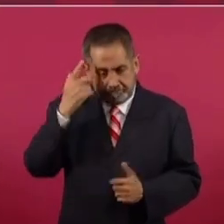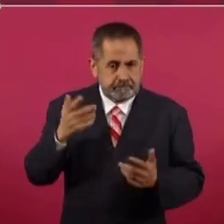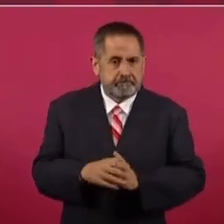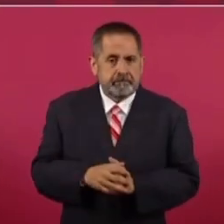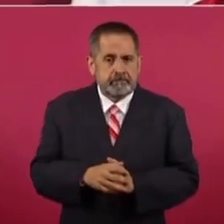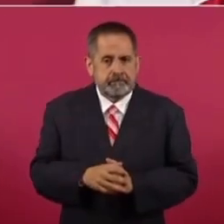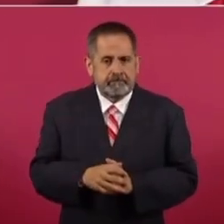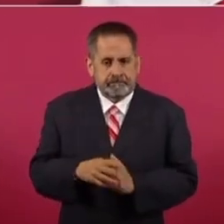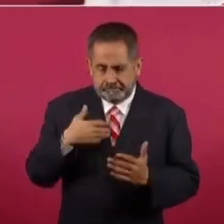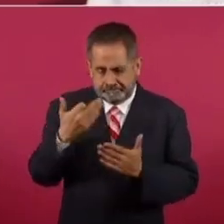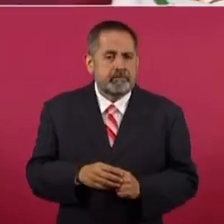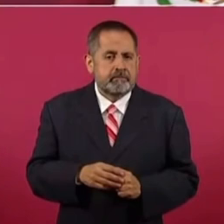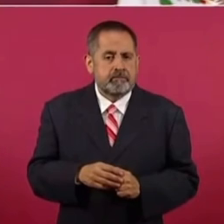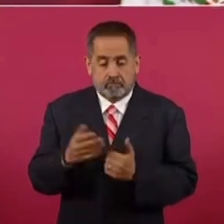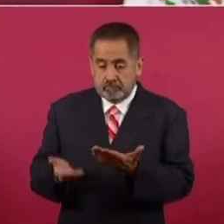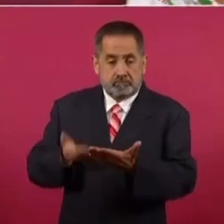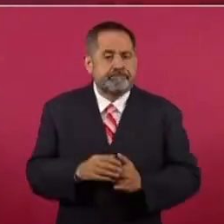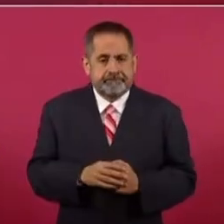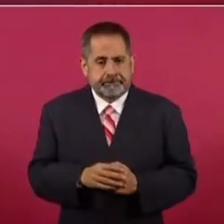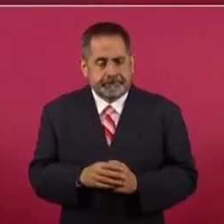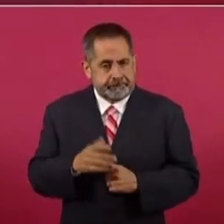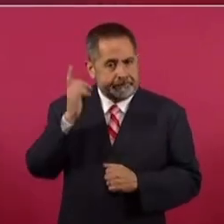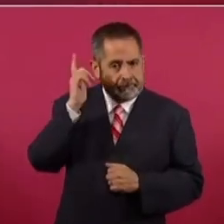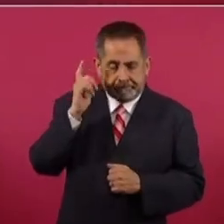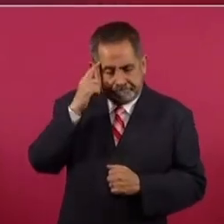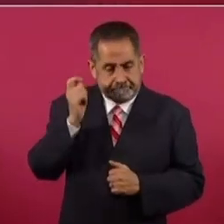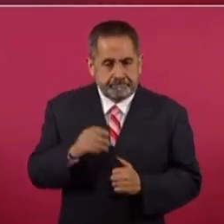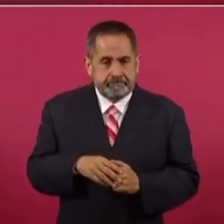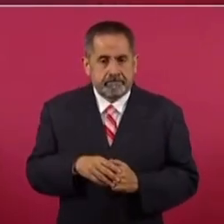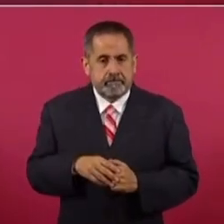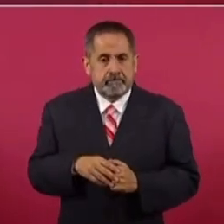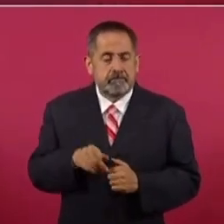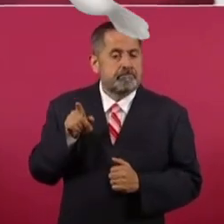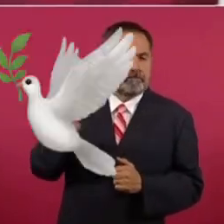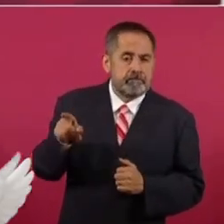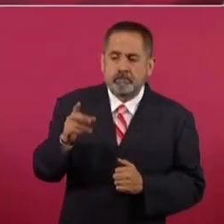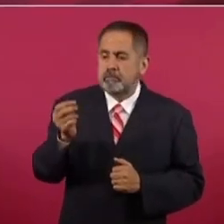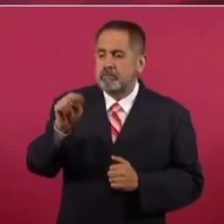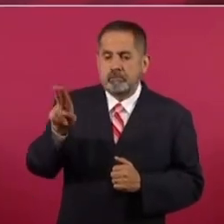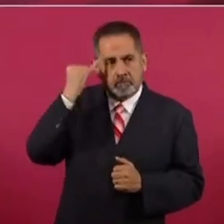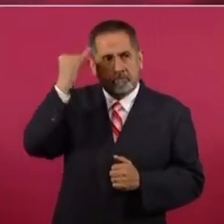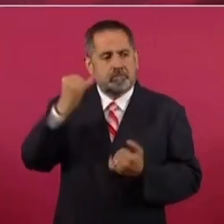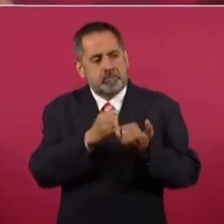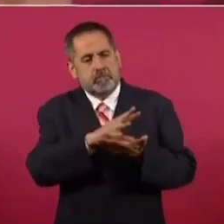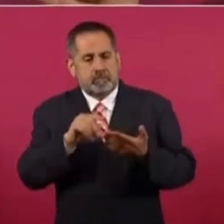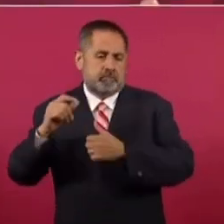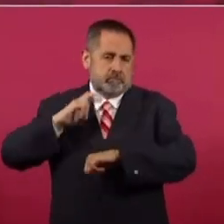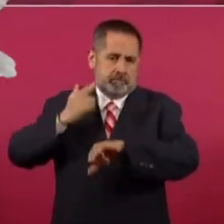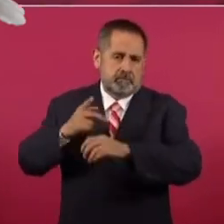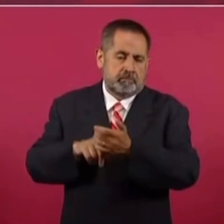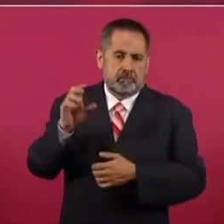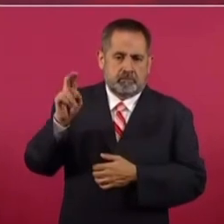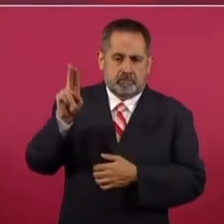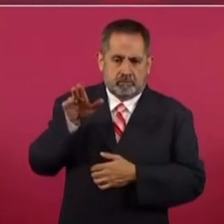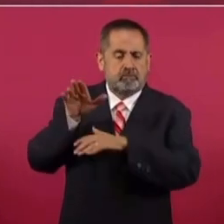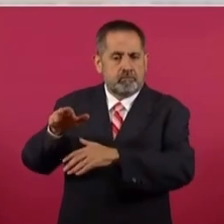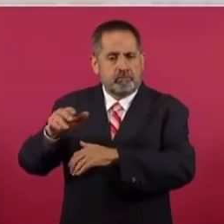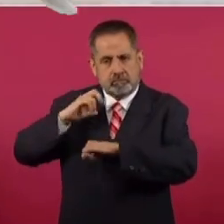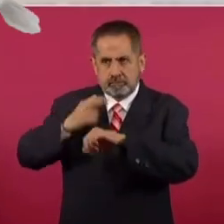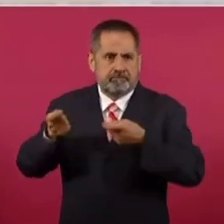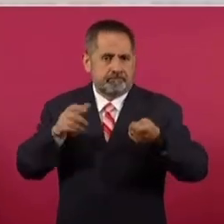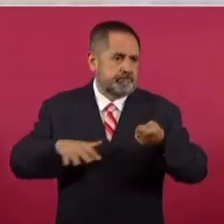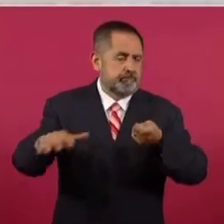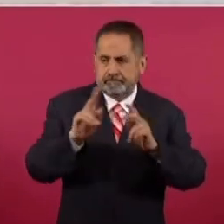falta nada más para proponer esto, ojalá y lo retome Naciones Unidas porque es el organismo encargado,